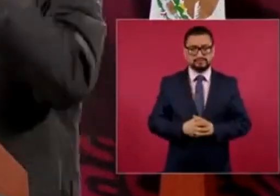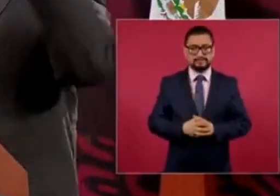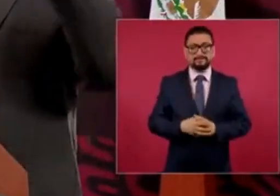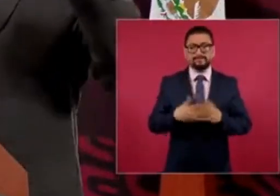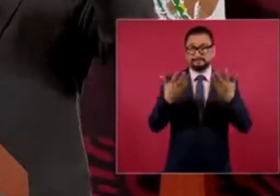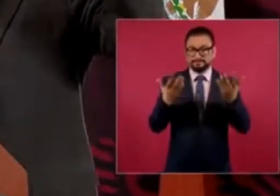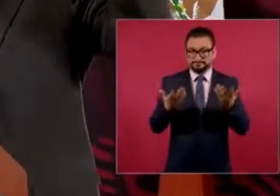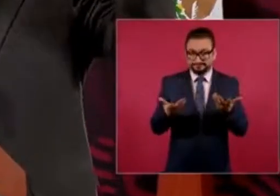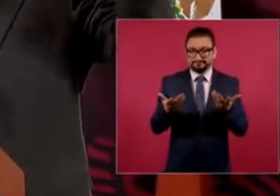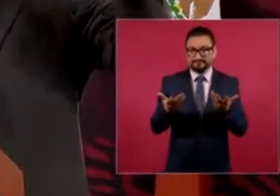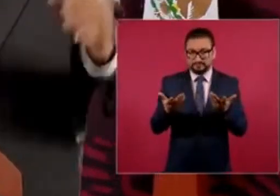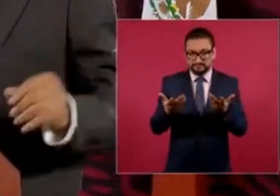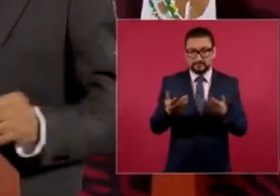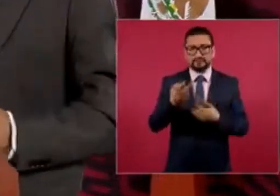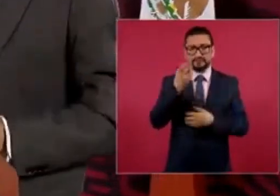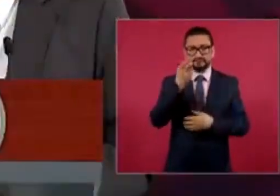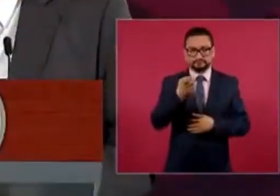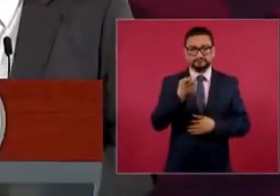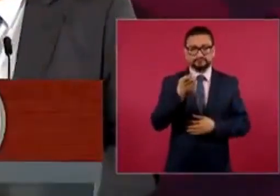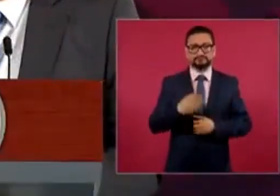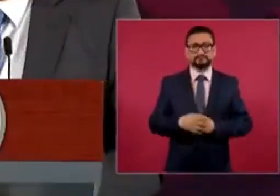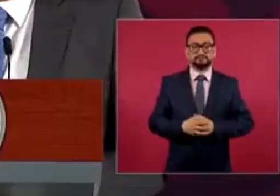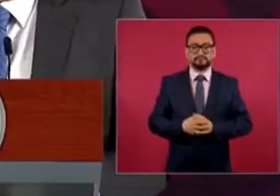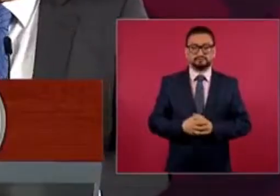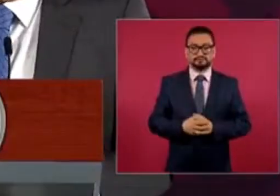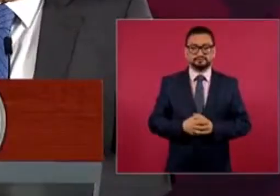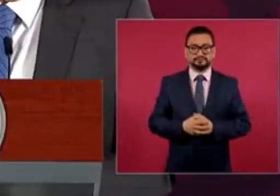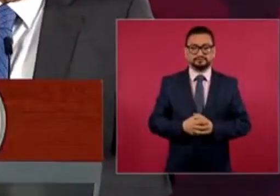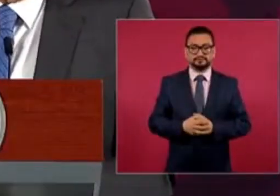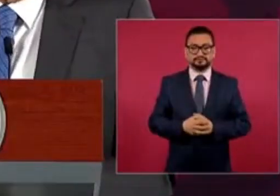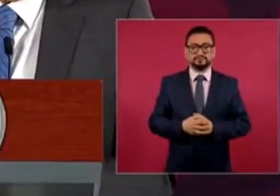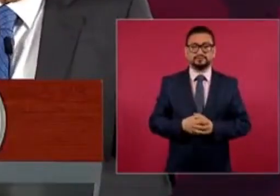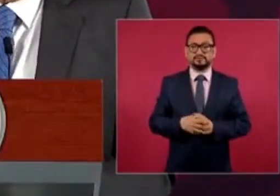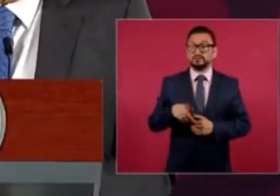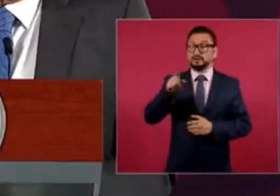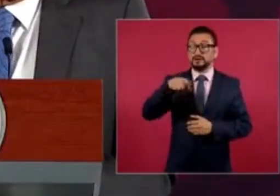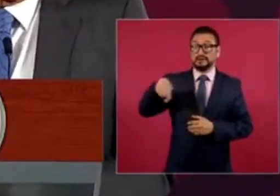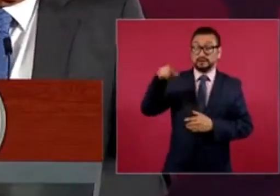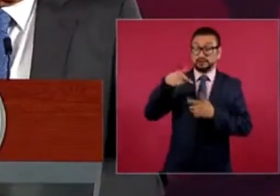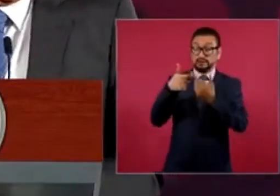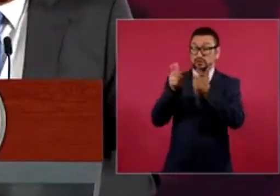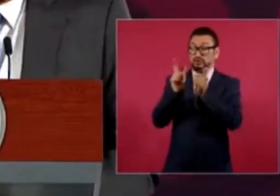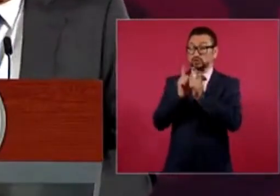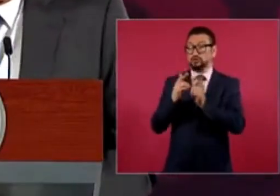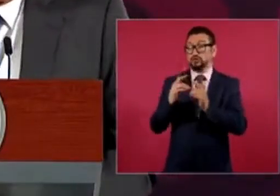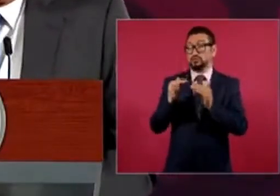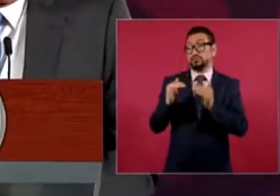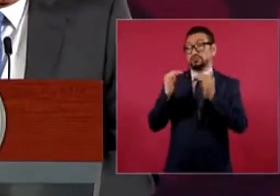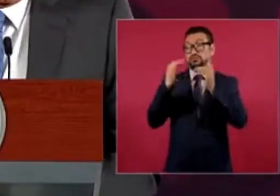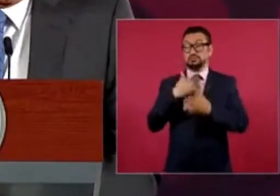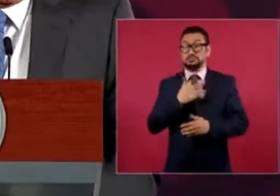Entonces, para los de la élite,